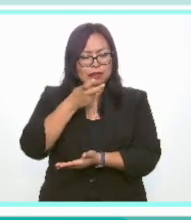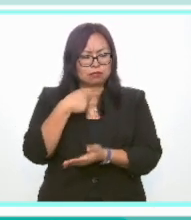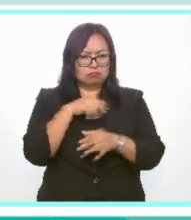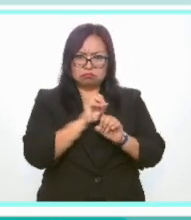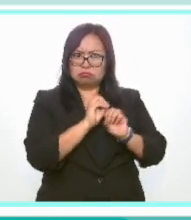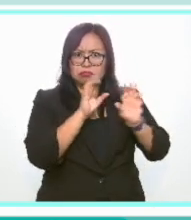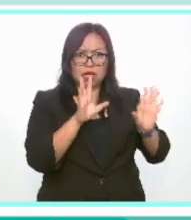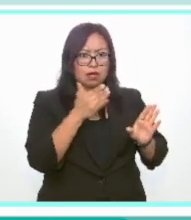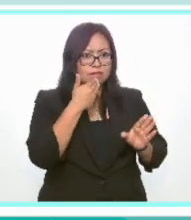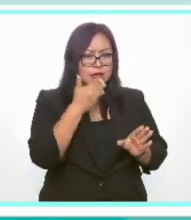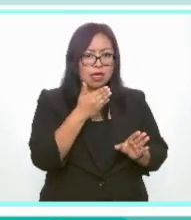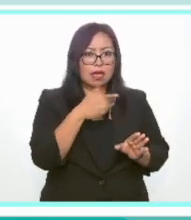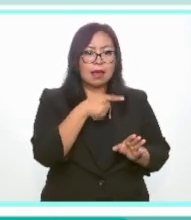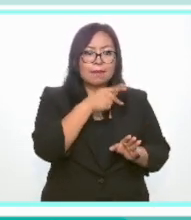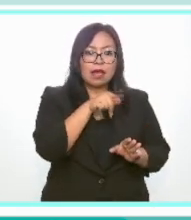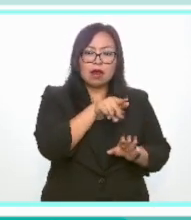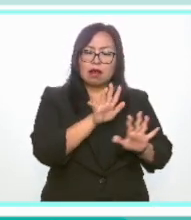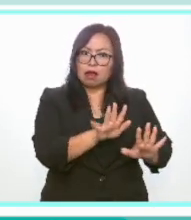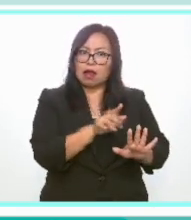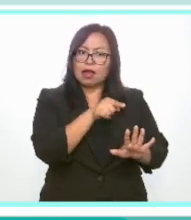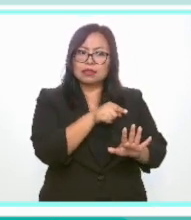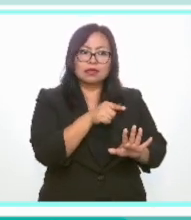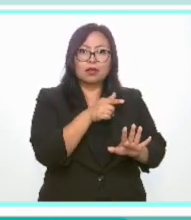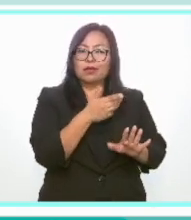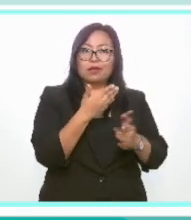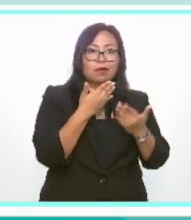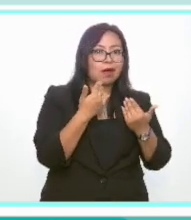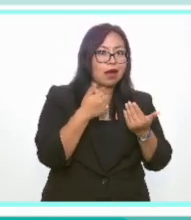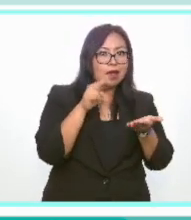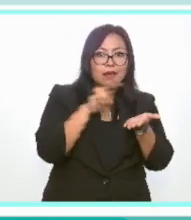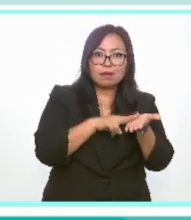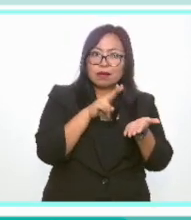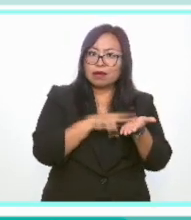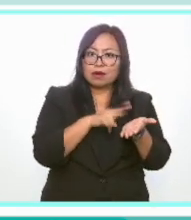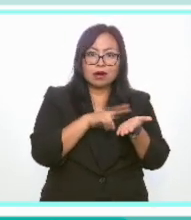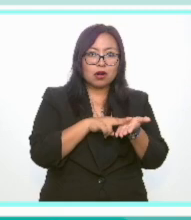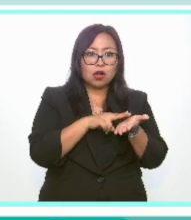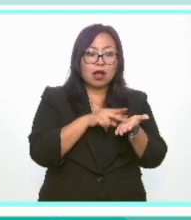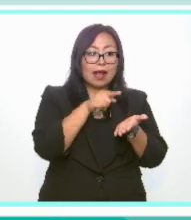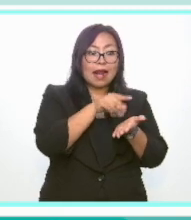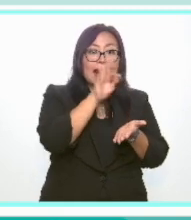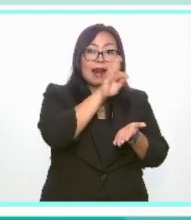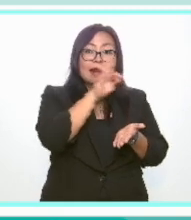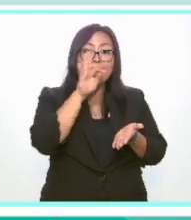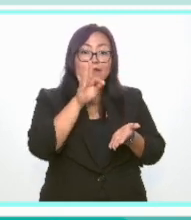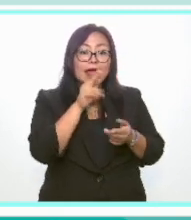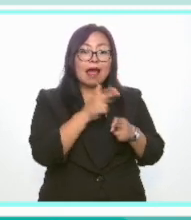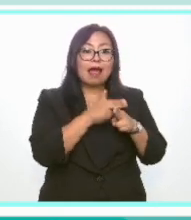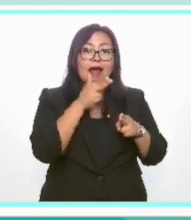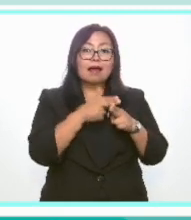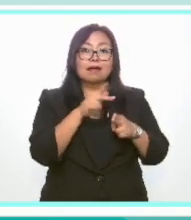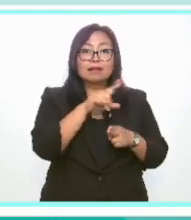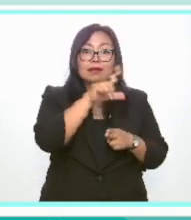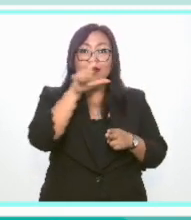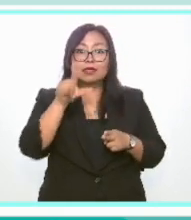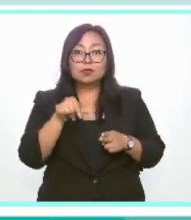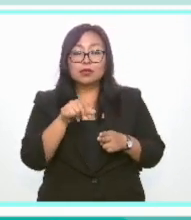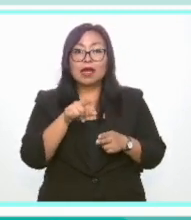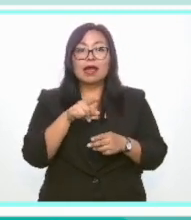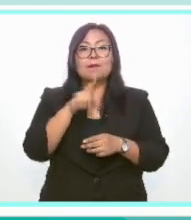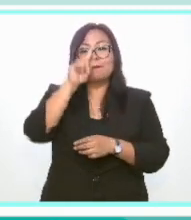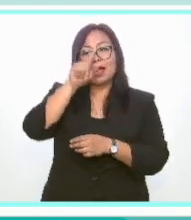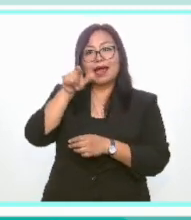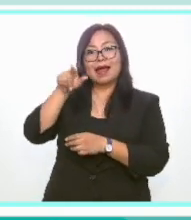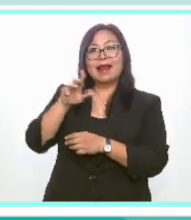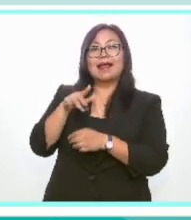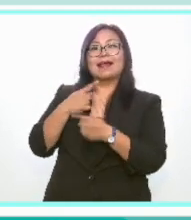o nitidez se advierte que la invalidez decretada se haría efectiva a partir de la notificación al congreso de la unión y